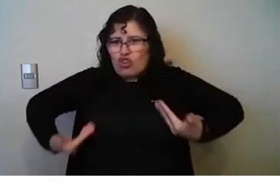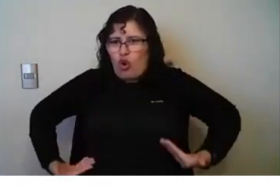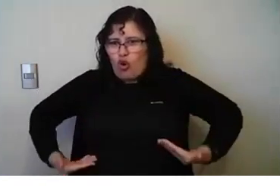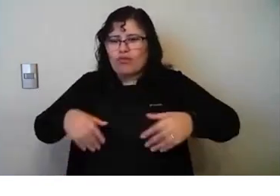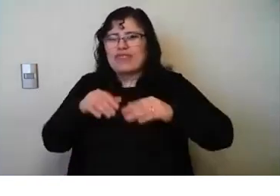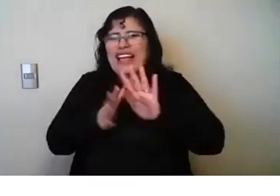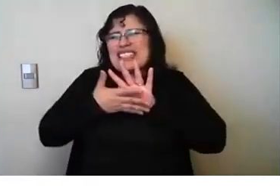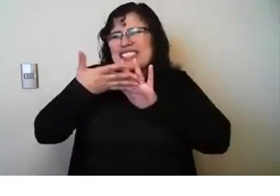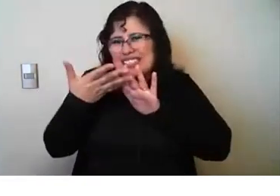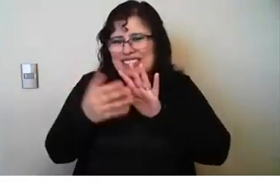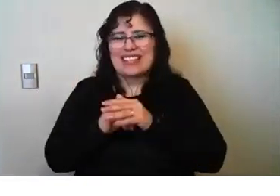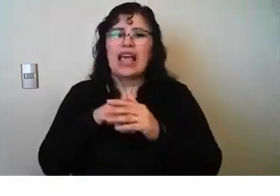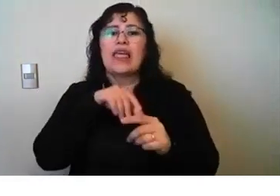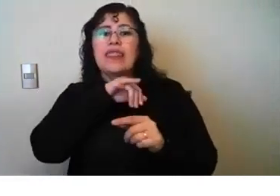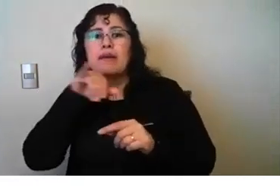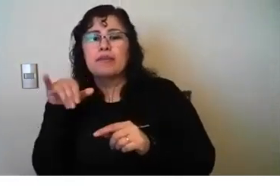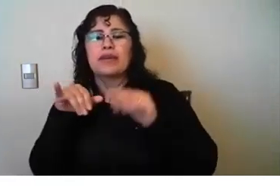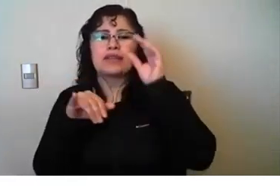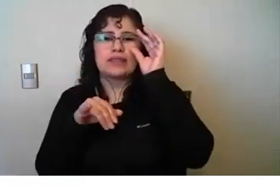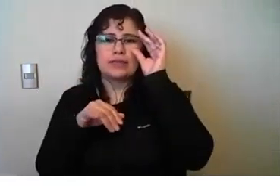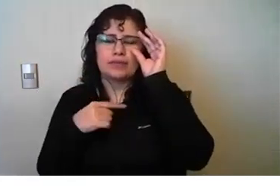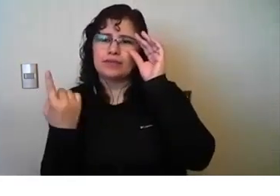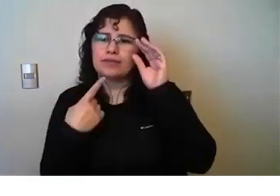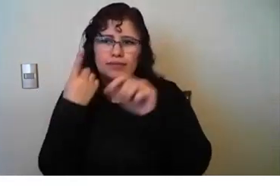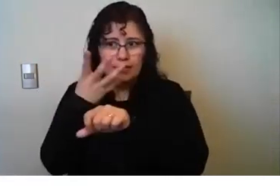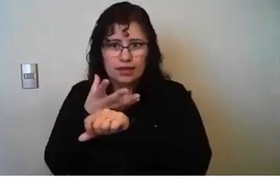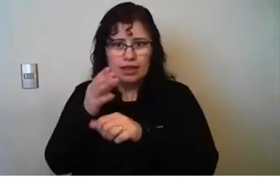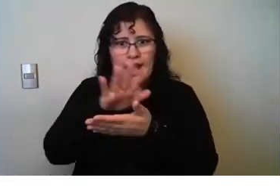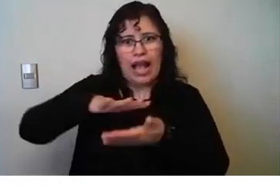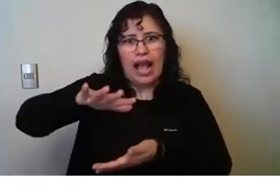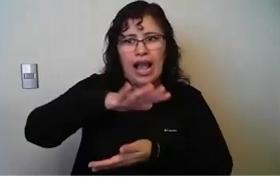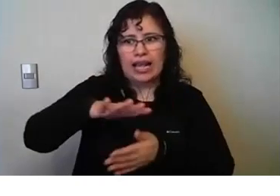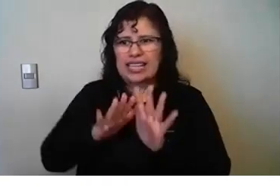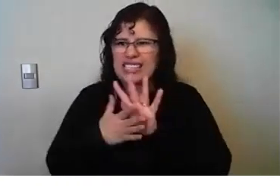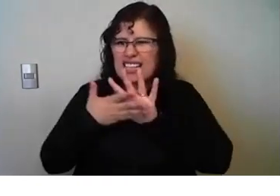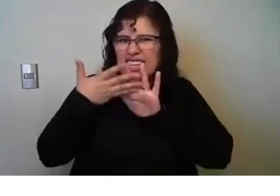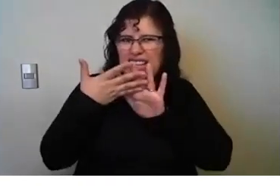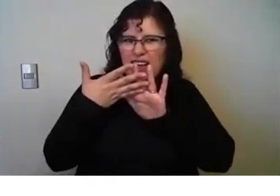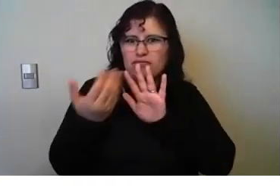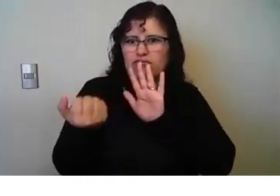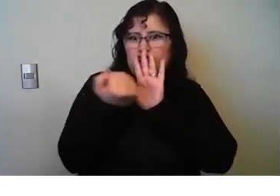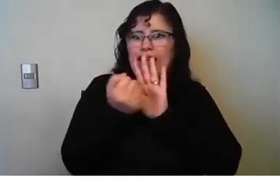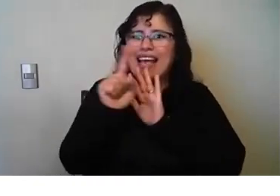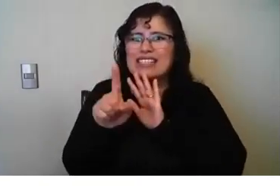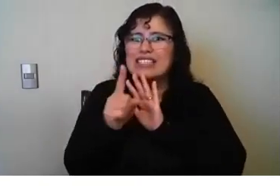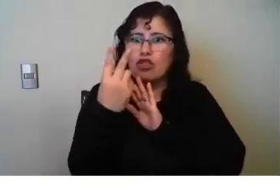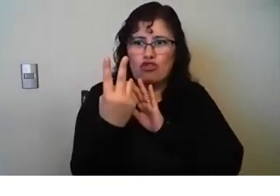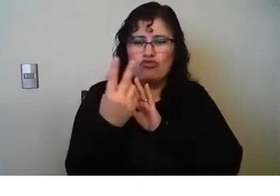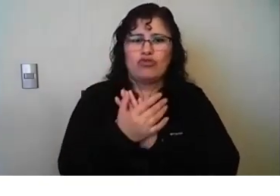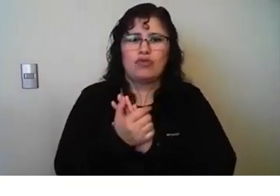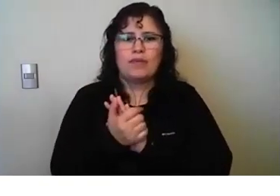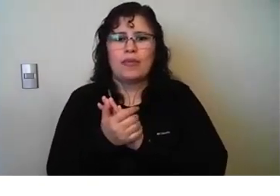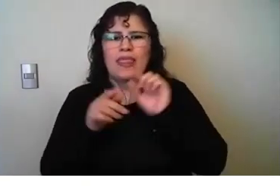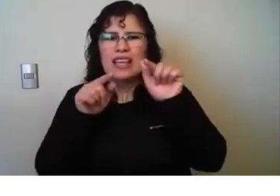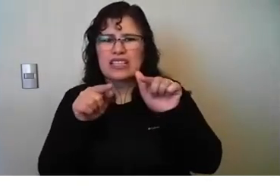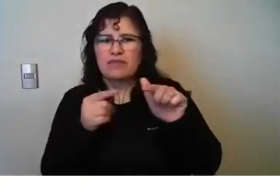Y luego tenemos una área sensitiva marcada como S2, que recibe